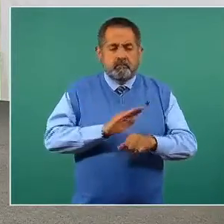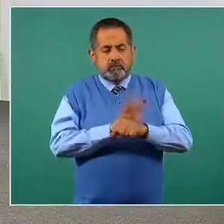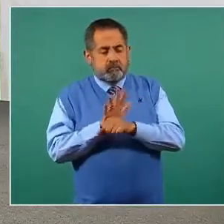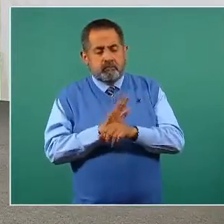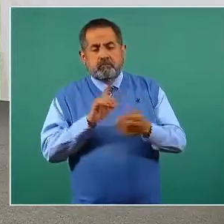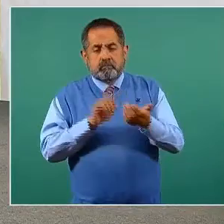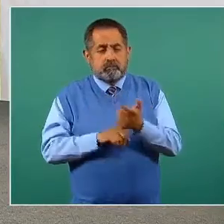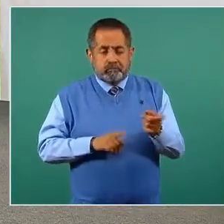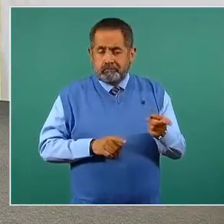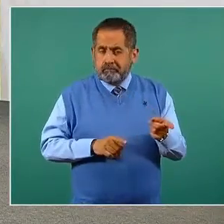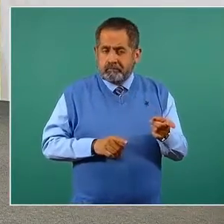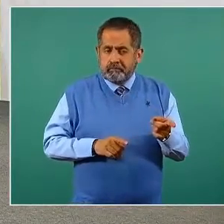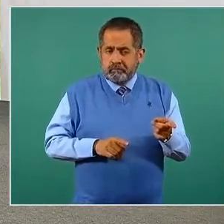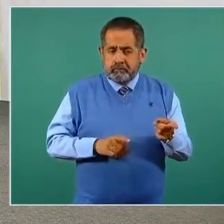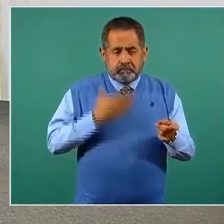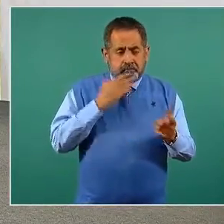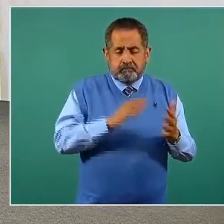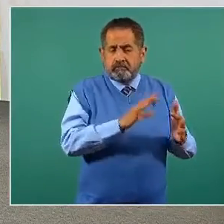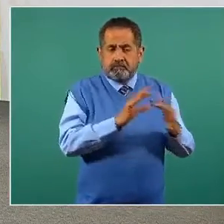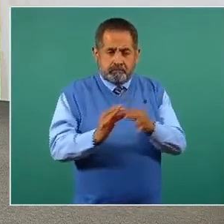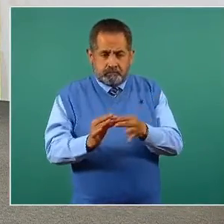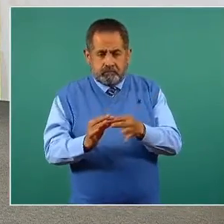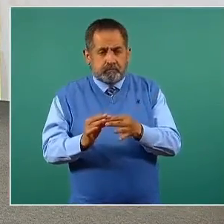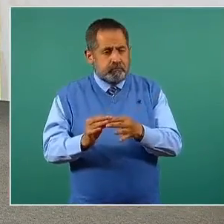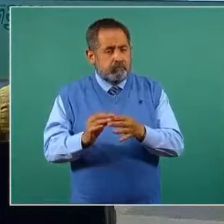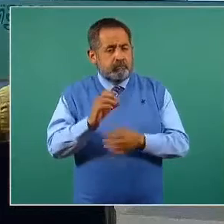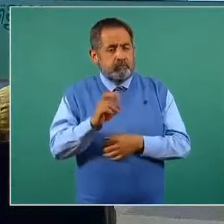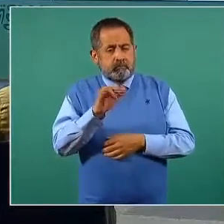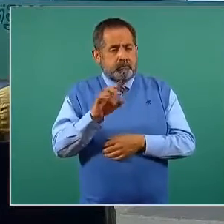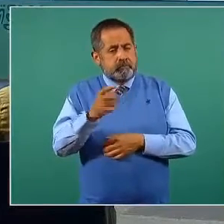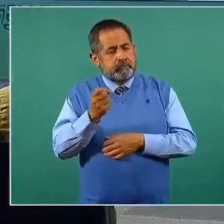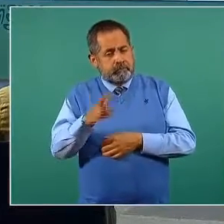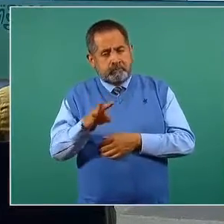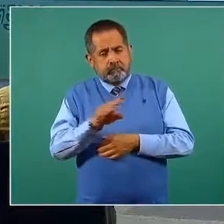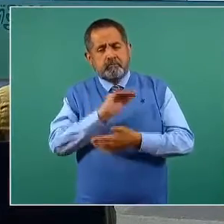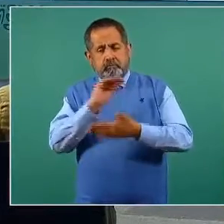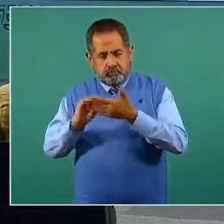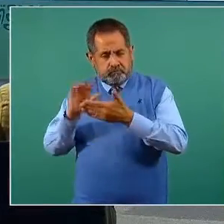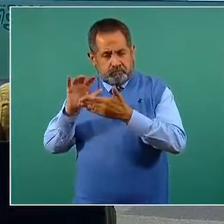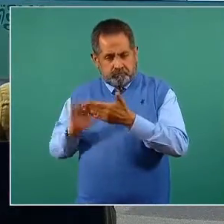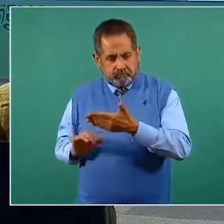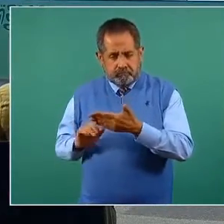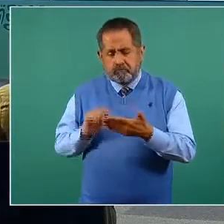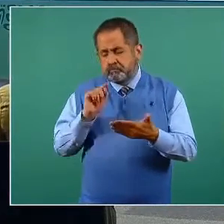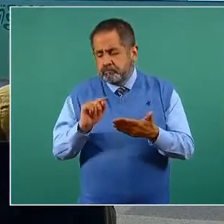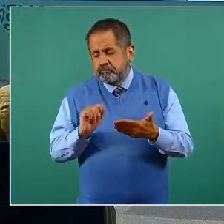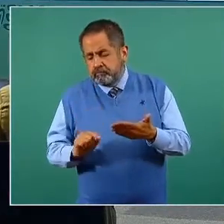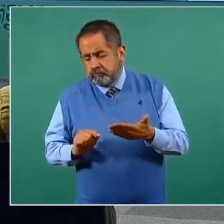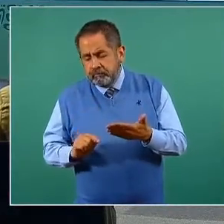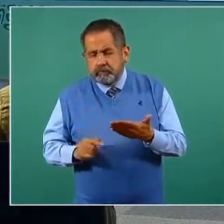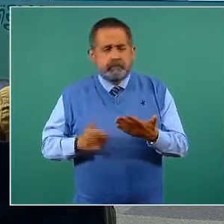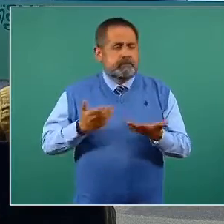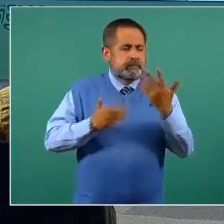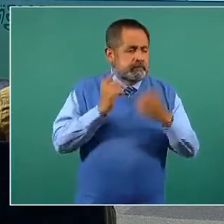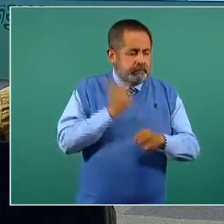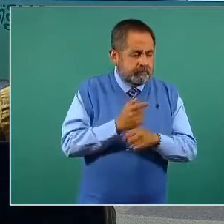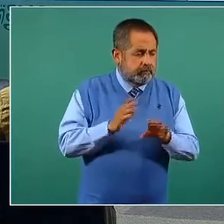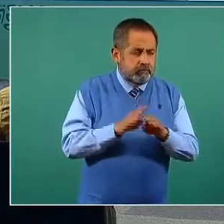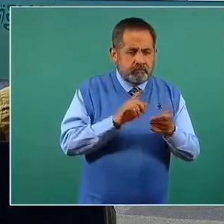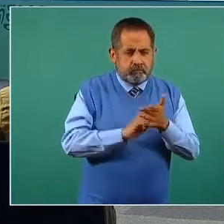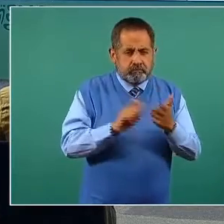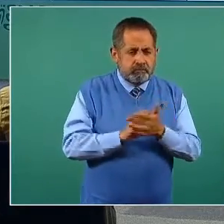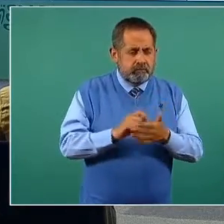colocado en ese certificado está relacionado para efectos de la COVID-19 con cualquier elemento diagnóstico que apunte